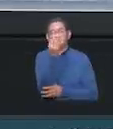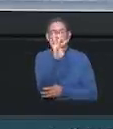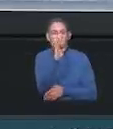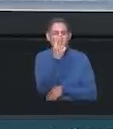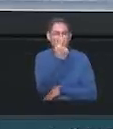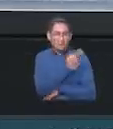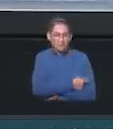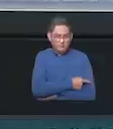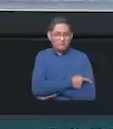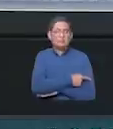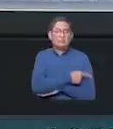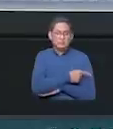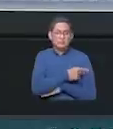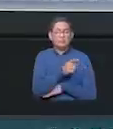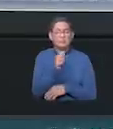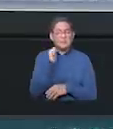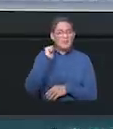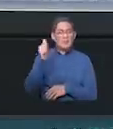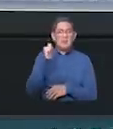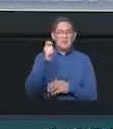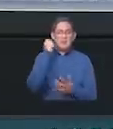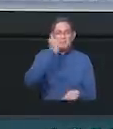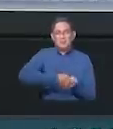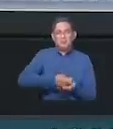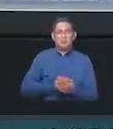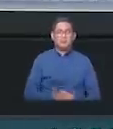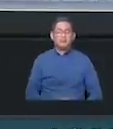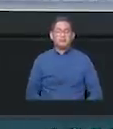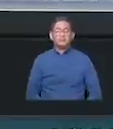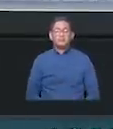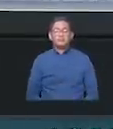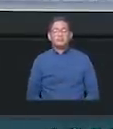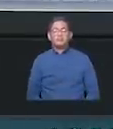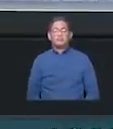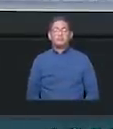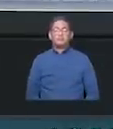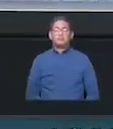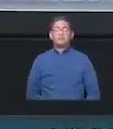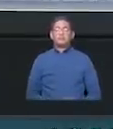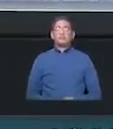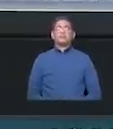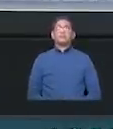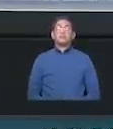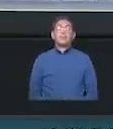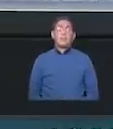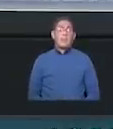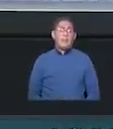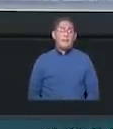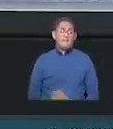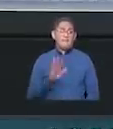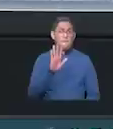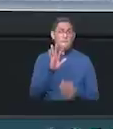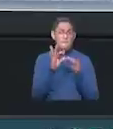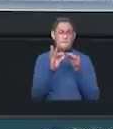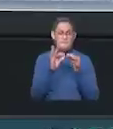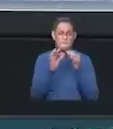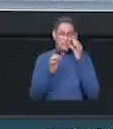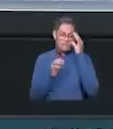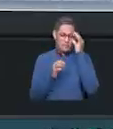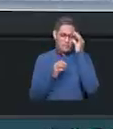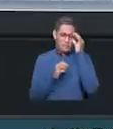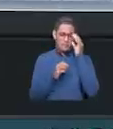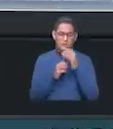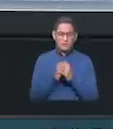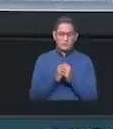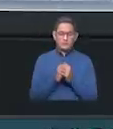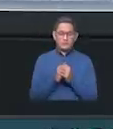días a costo del pasajero ahora bien los requisitos de entrada